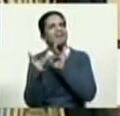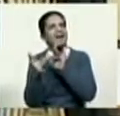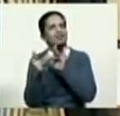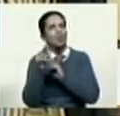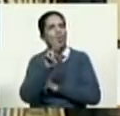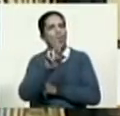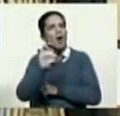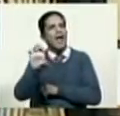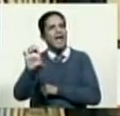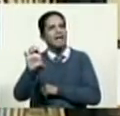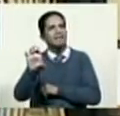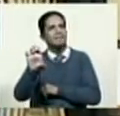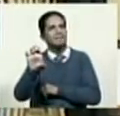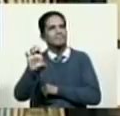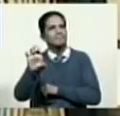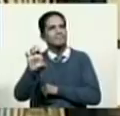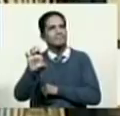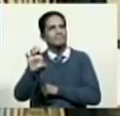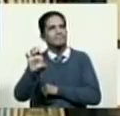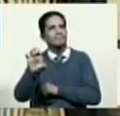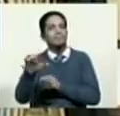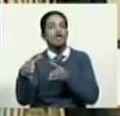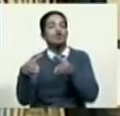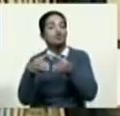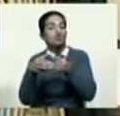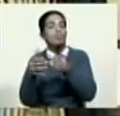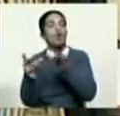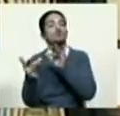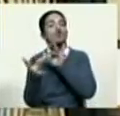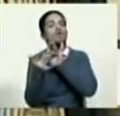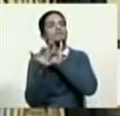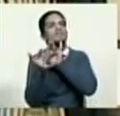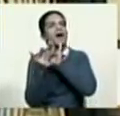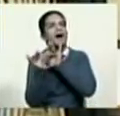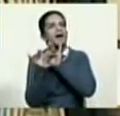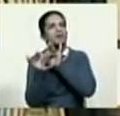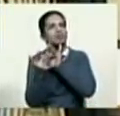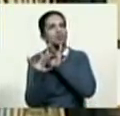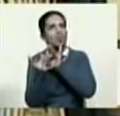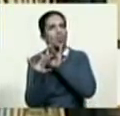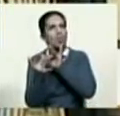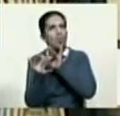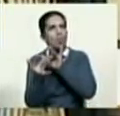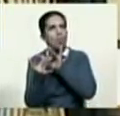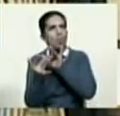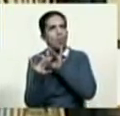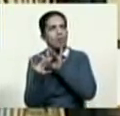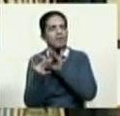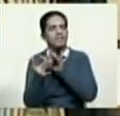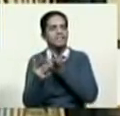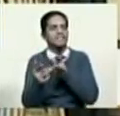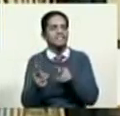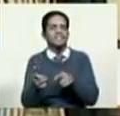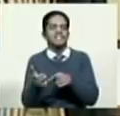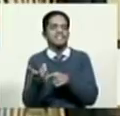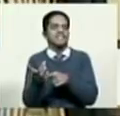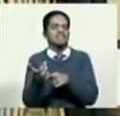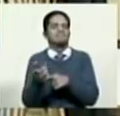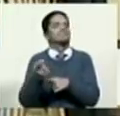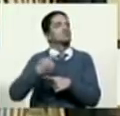Europea. Como lo dice, es un grupo de contacto. No estamos de acuerdo en el contenido del